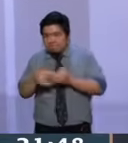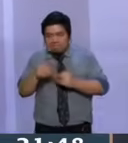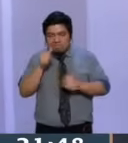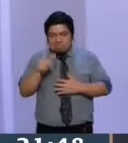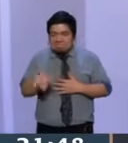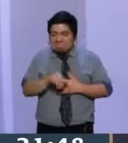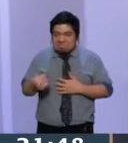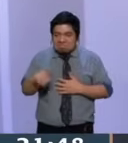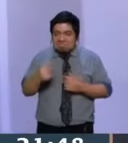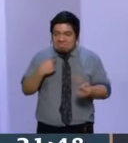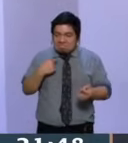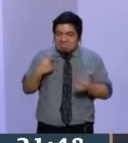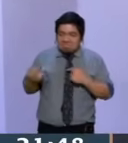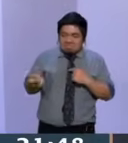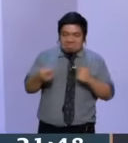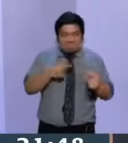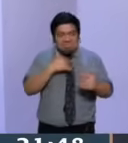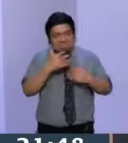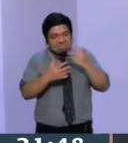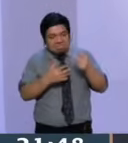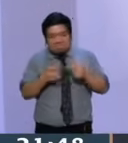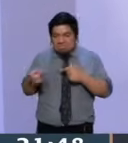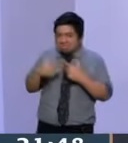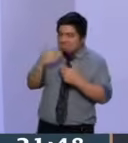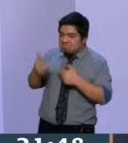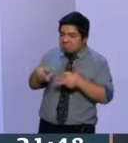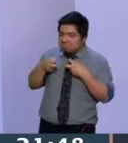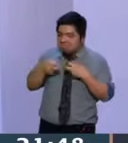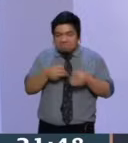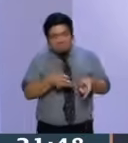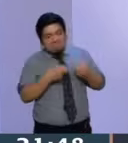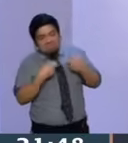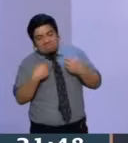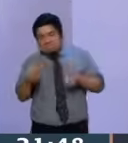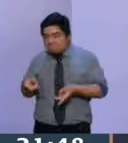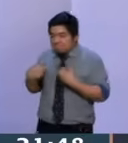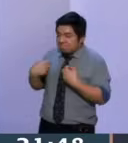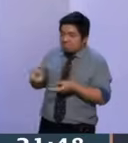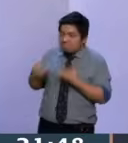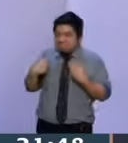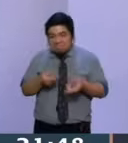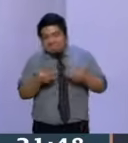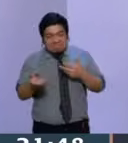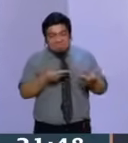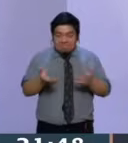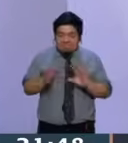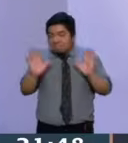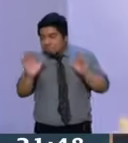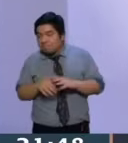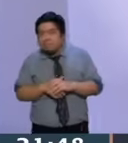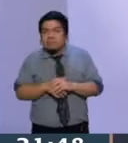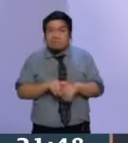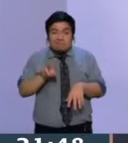así, en los dimes y diretes. Él es más corrupto, ella es más corrupta, él robó más, ella robó más, él fue... No, perdón, tú no, Braulio, tú no. Y la